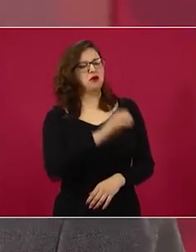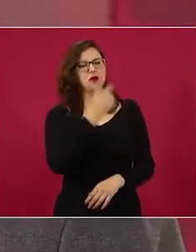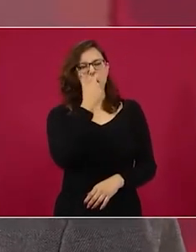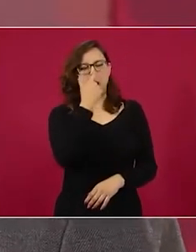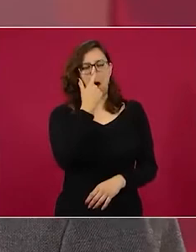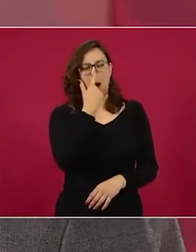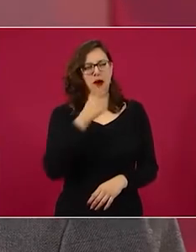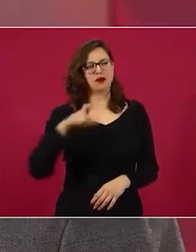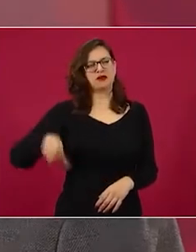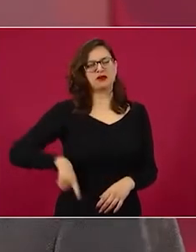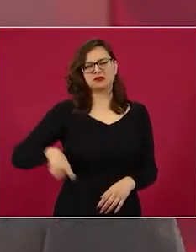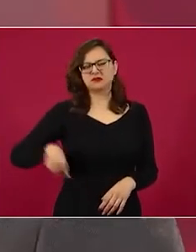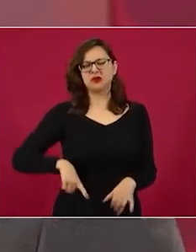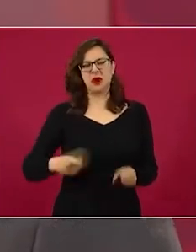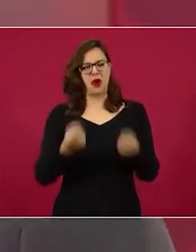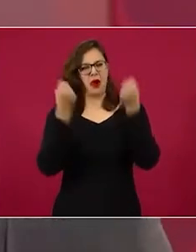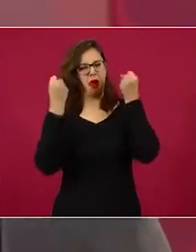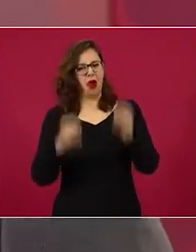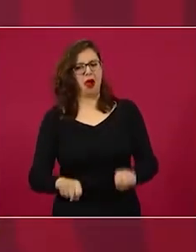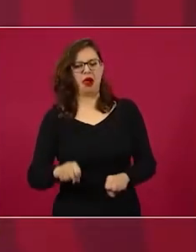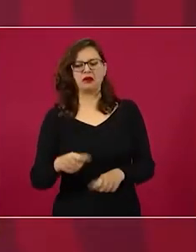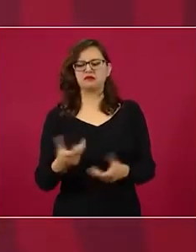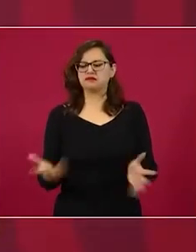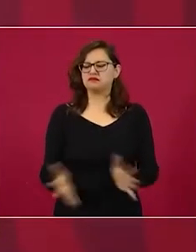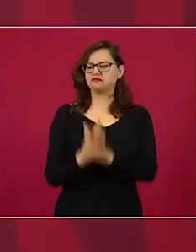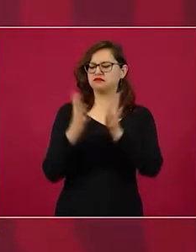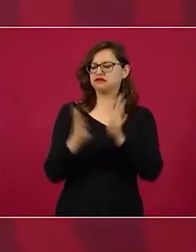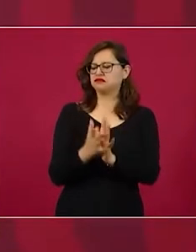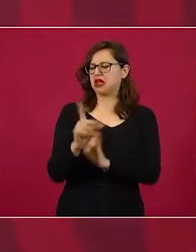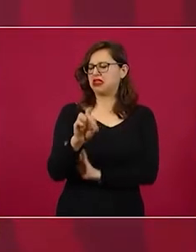antidemocrático, pero va a haber ahora